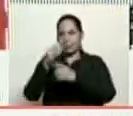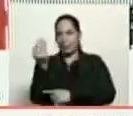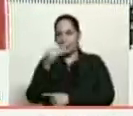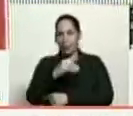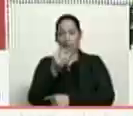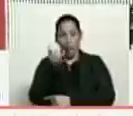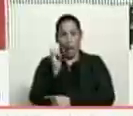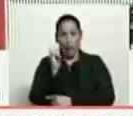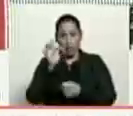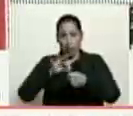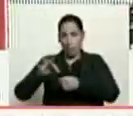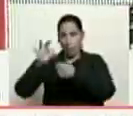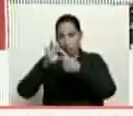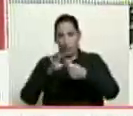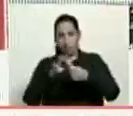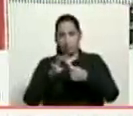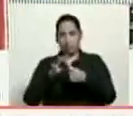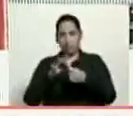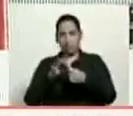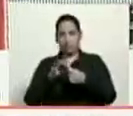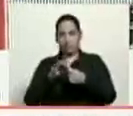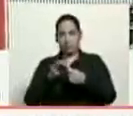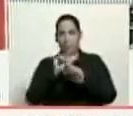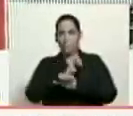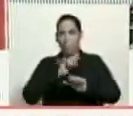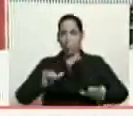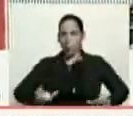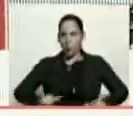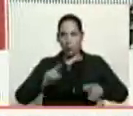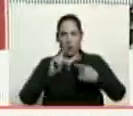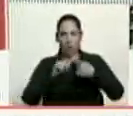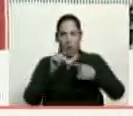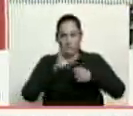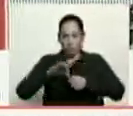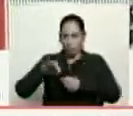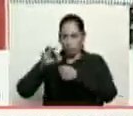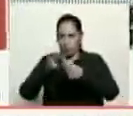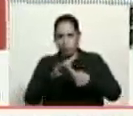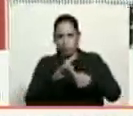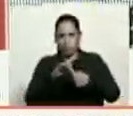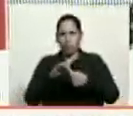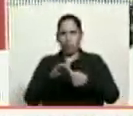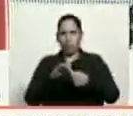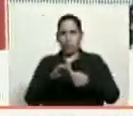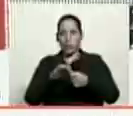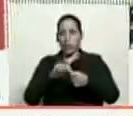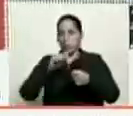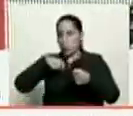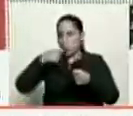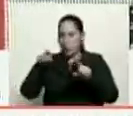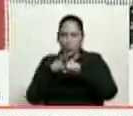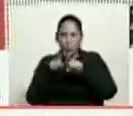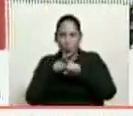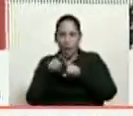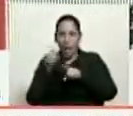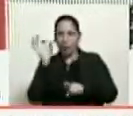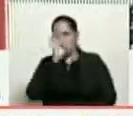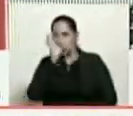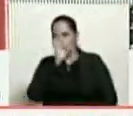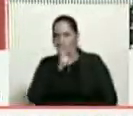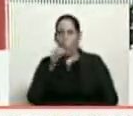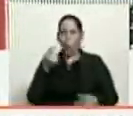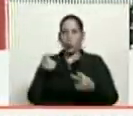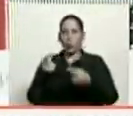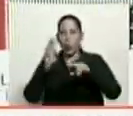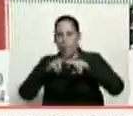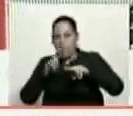semillas. De portuguesa trajeron frijol pico negro, frijol bayo, frijol negro quinchoncho